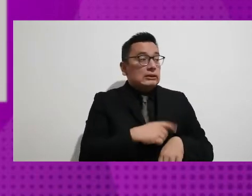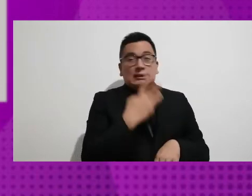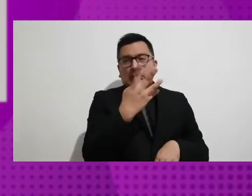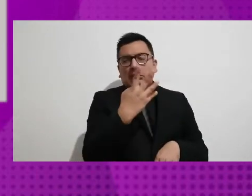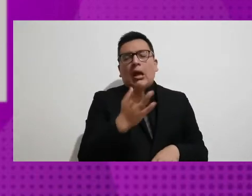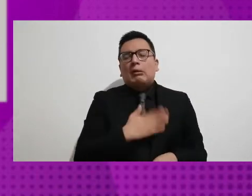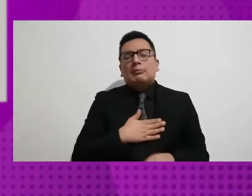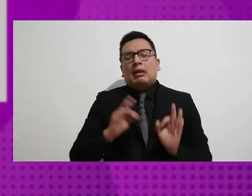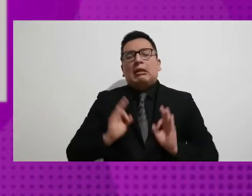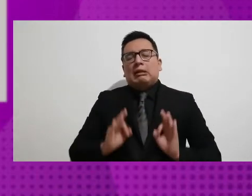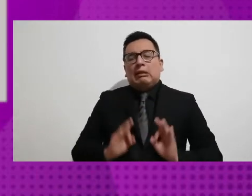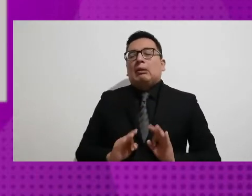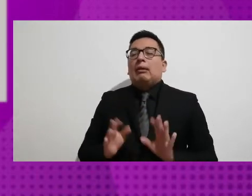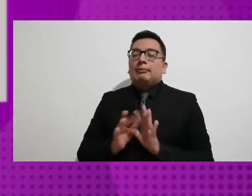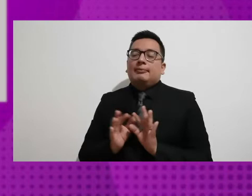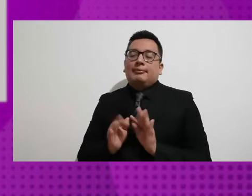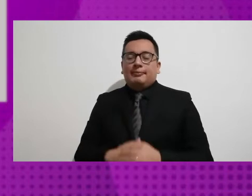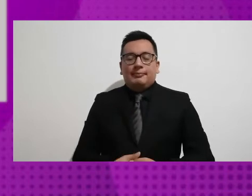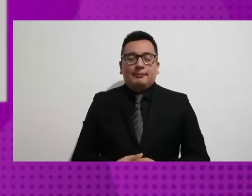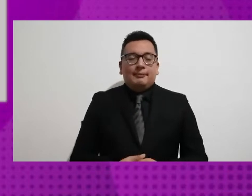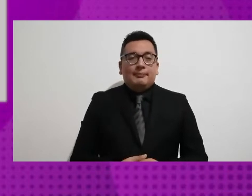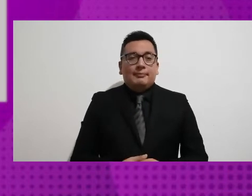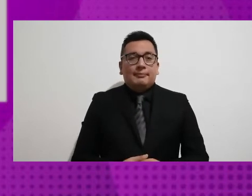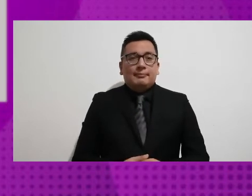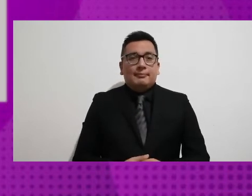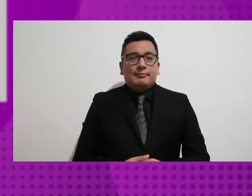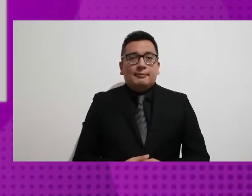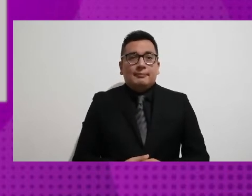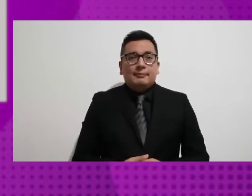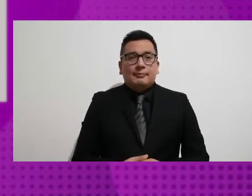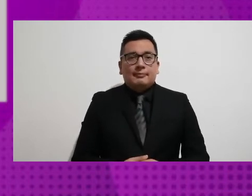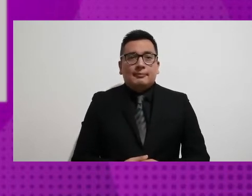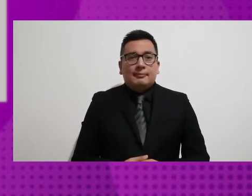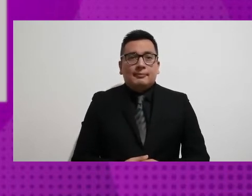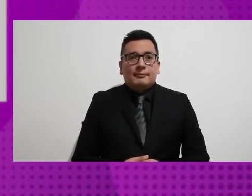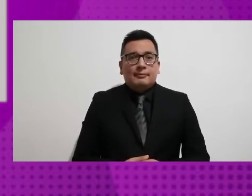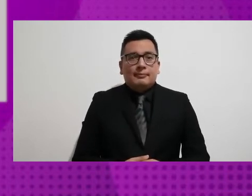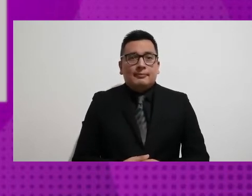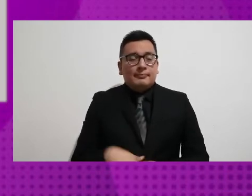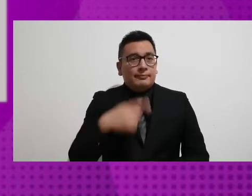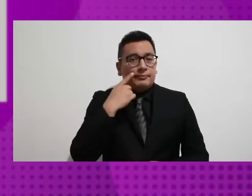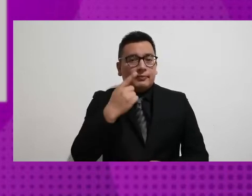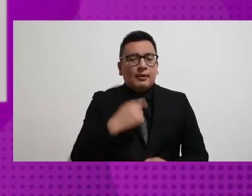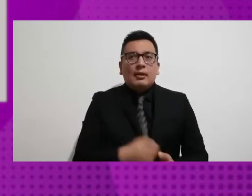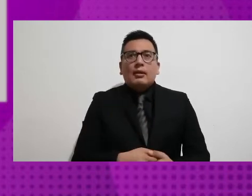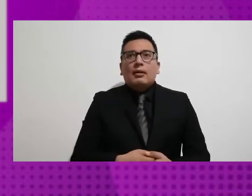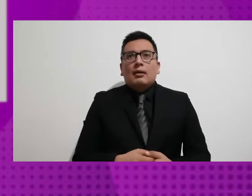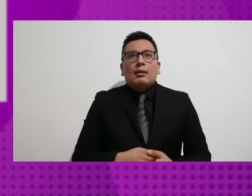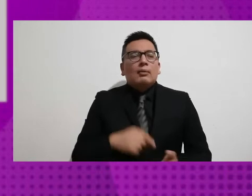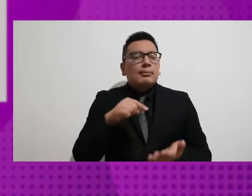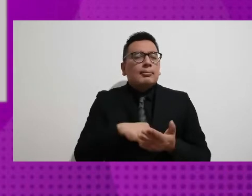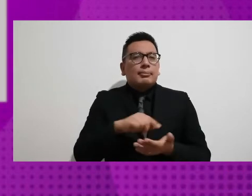calma voy a hacer mis comentarios. Muy bien, si bien el texto que el día